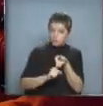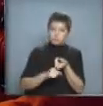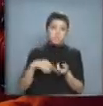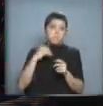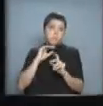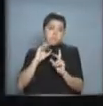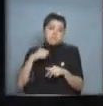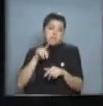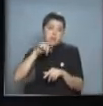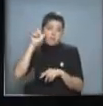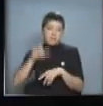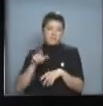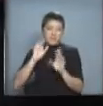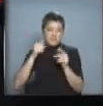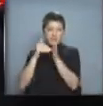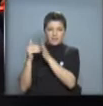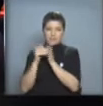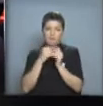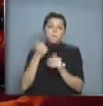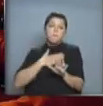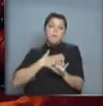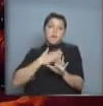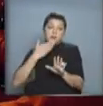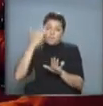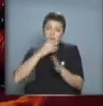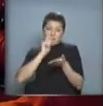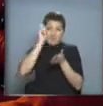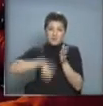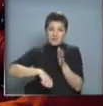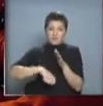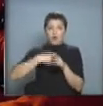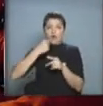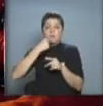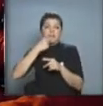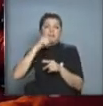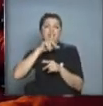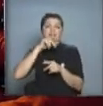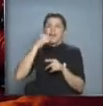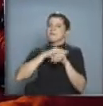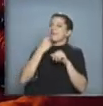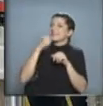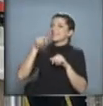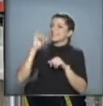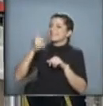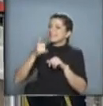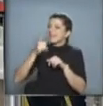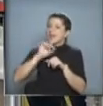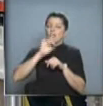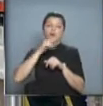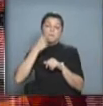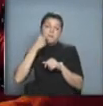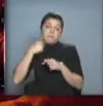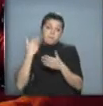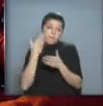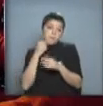sé, depende de la otra persona. Para mí es un papel firmado. Que te diga que sí. Sí. O que me diga ella, pero nos lo casamos. ¿Intentarías? Que me diga ella, nos casamos y yo no